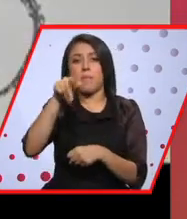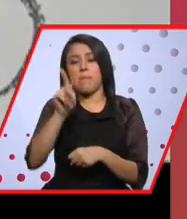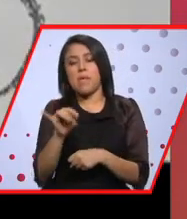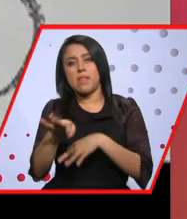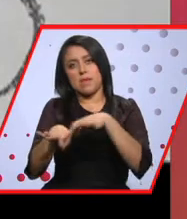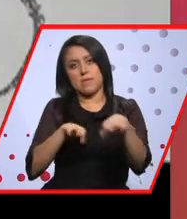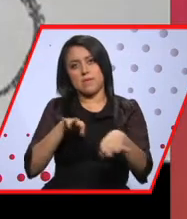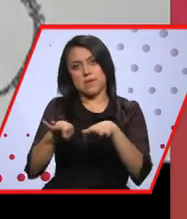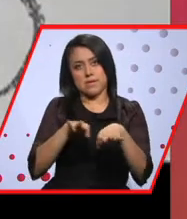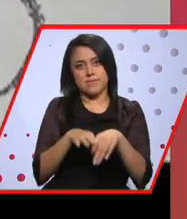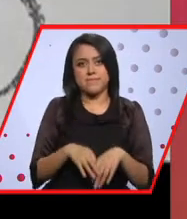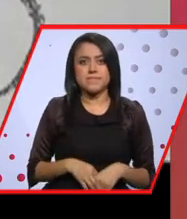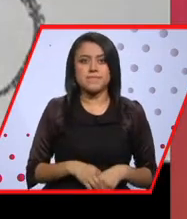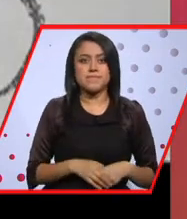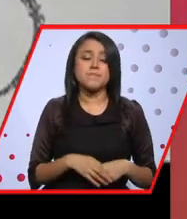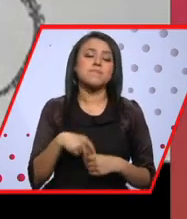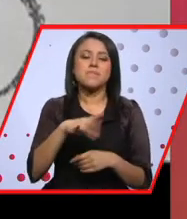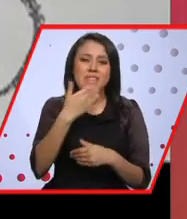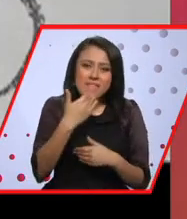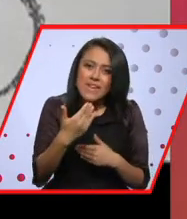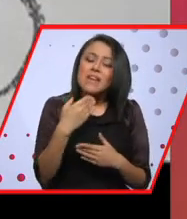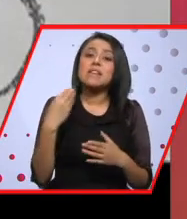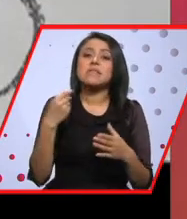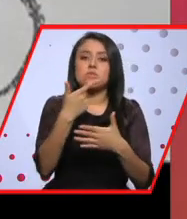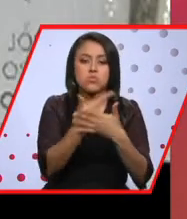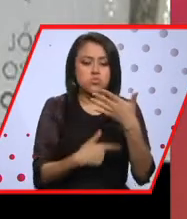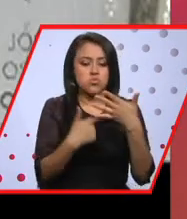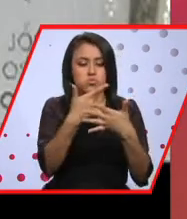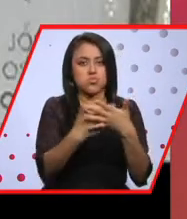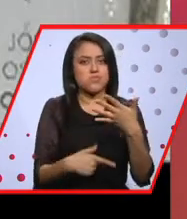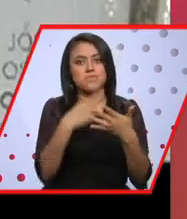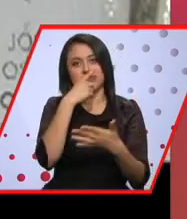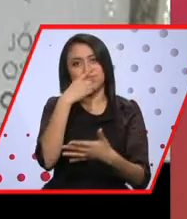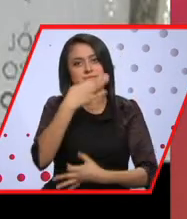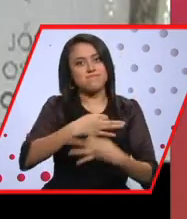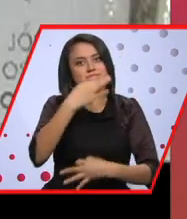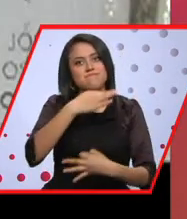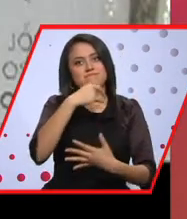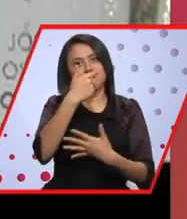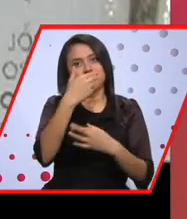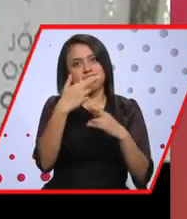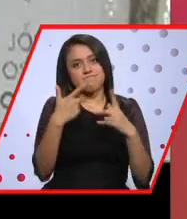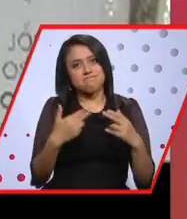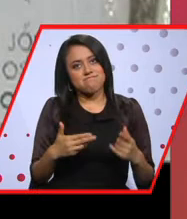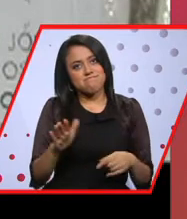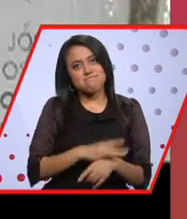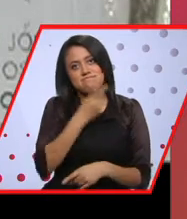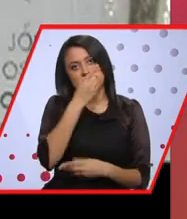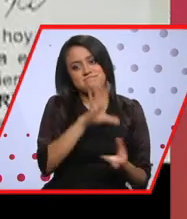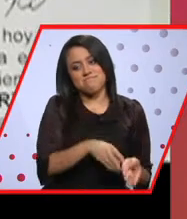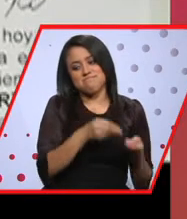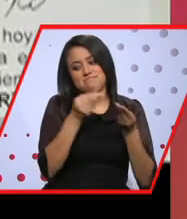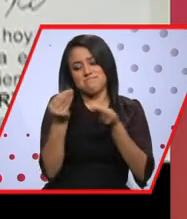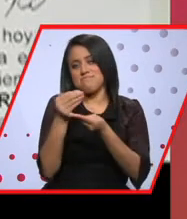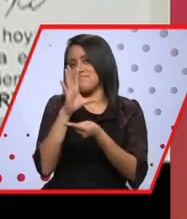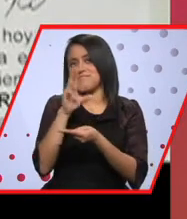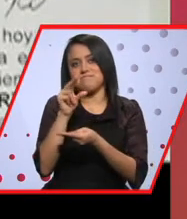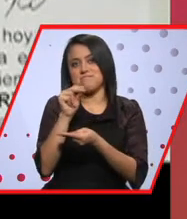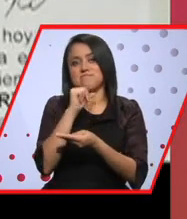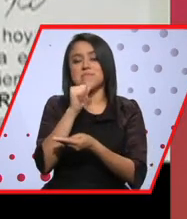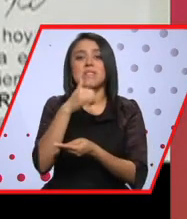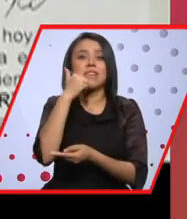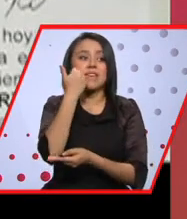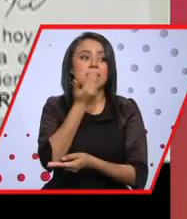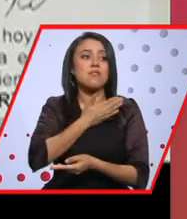Federal. Cuando por fin su denuncia avanzó, al llegar al juzgado todo se vino abajo, pues le regresaron el expediente. Por ello,